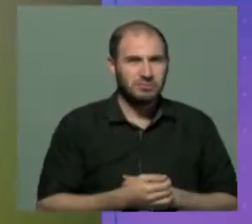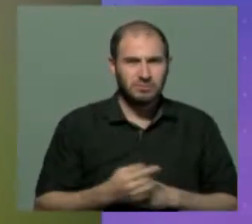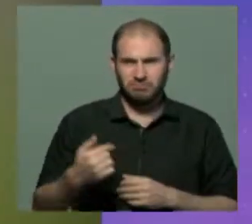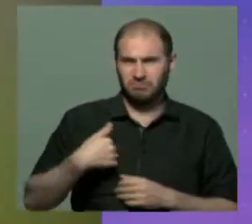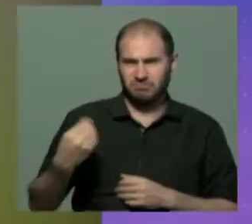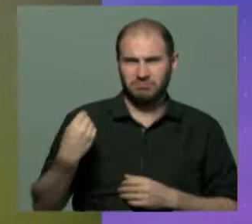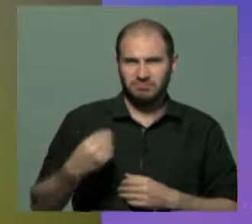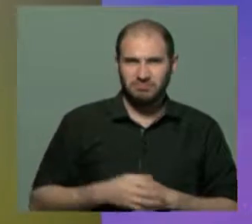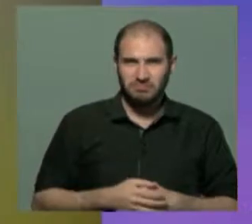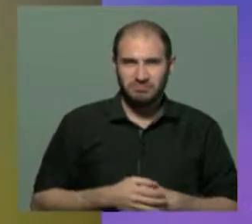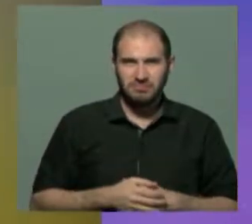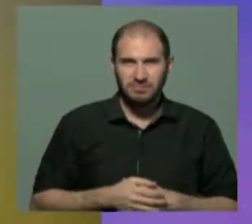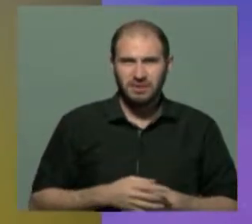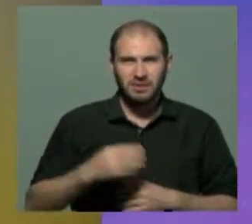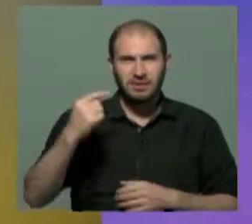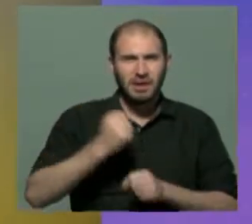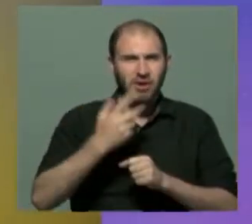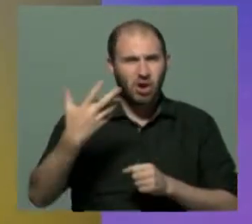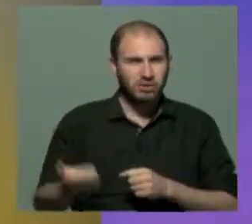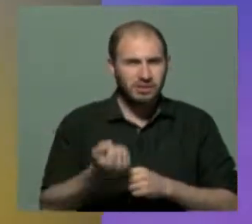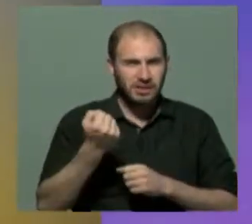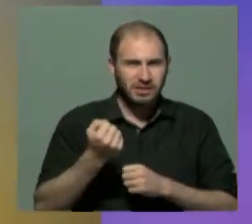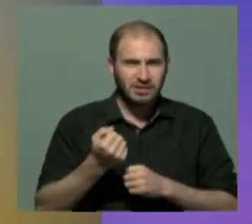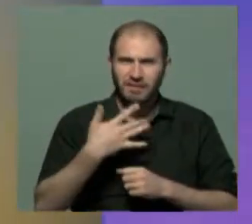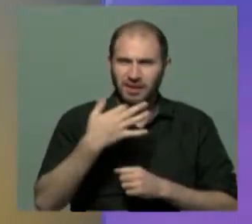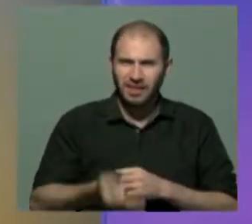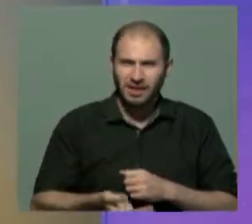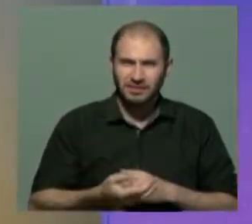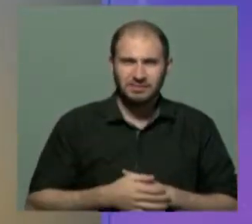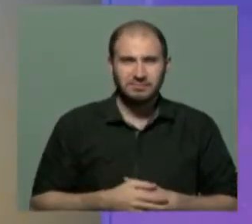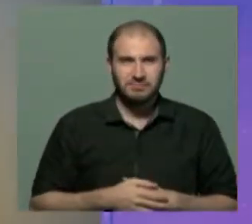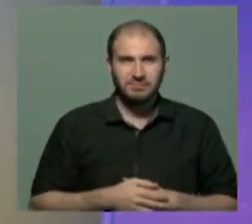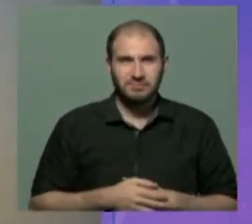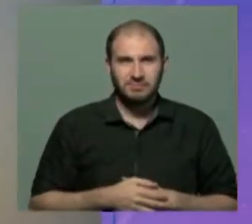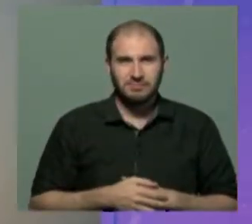¿Yo? ¿Conseguir trabajo? ¿Habla en serio?